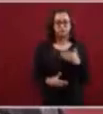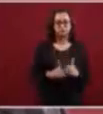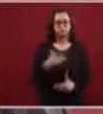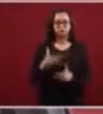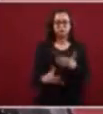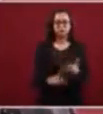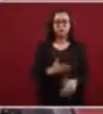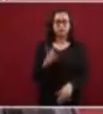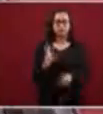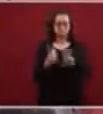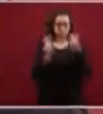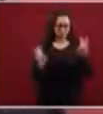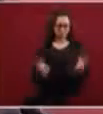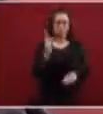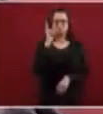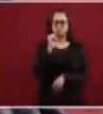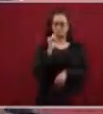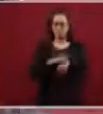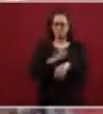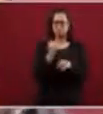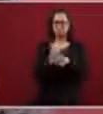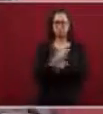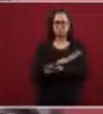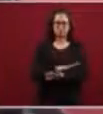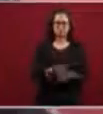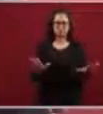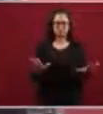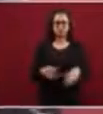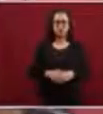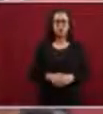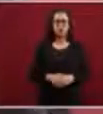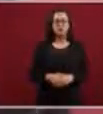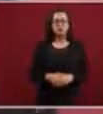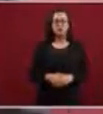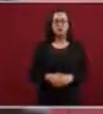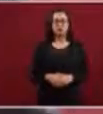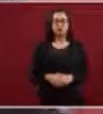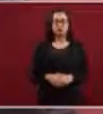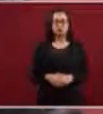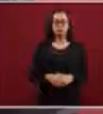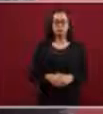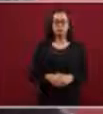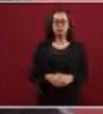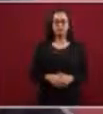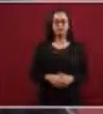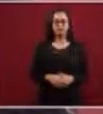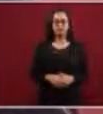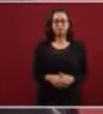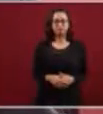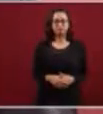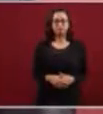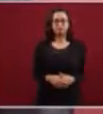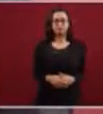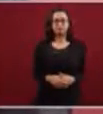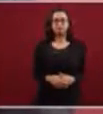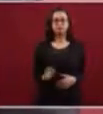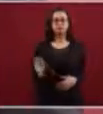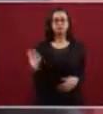más información, y si se cometió